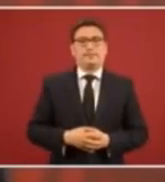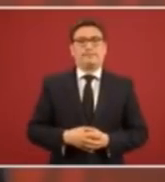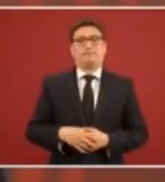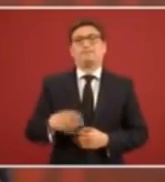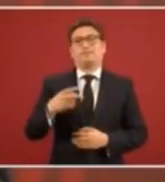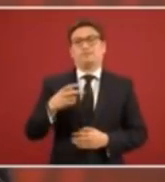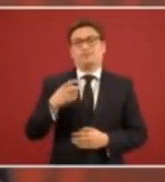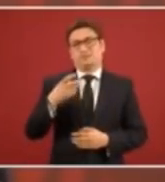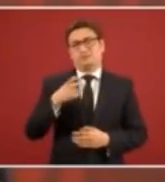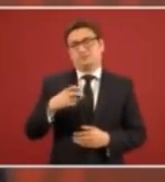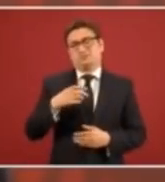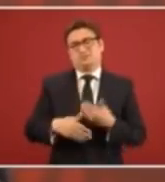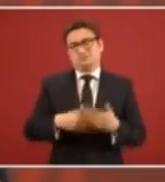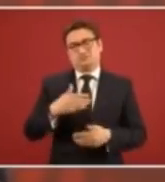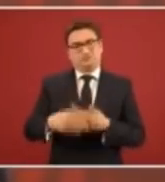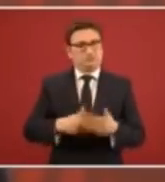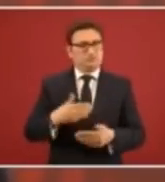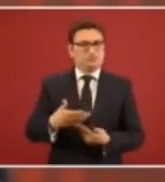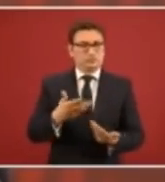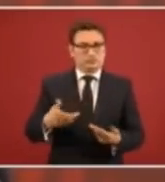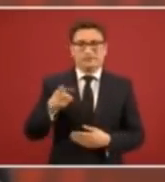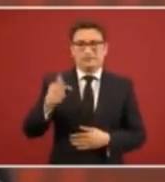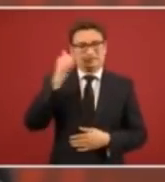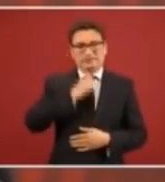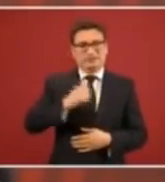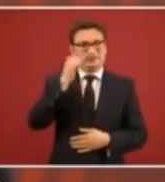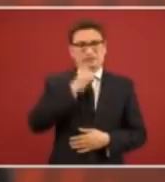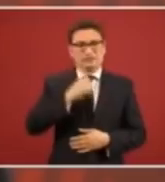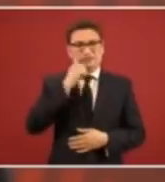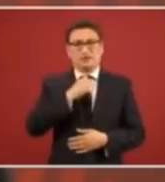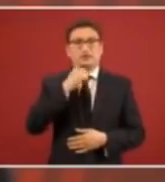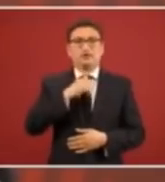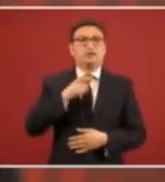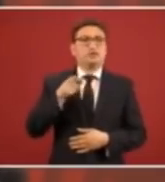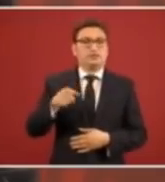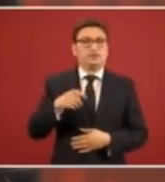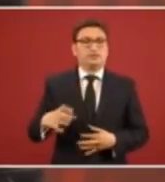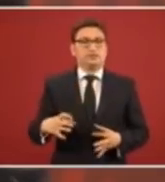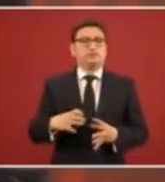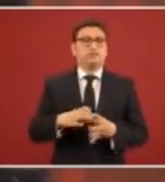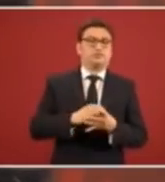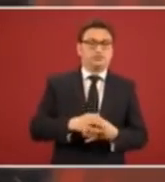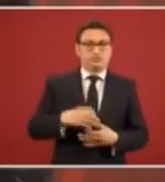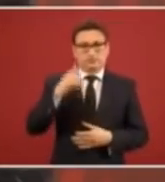Y así, ¿no? O sea, siempre adherido,